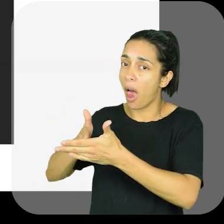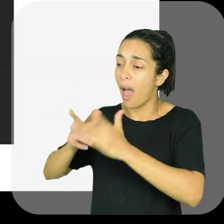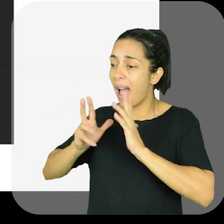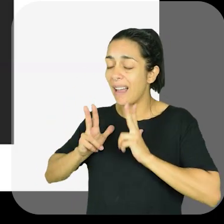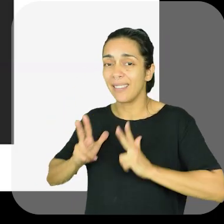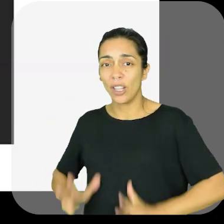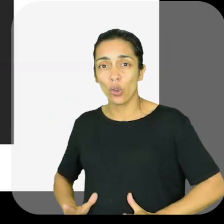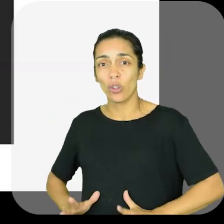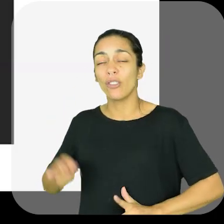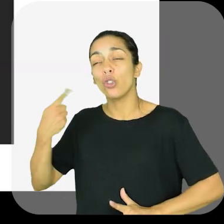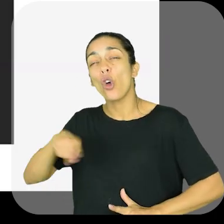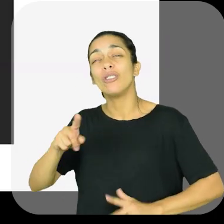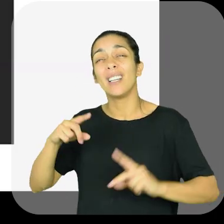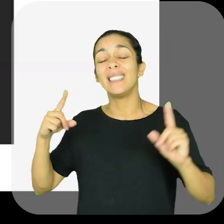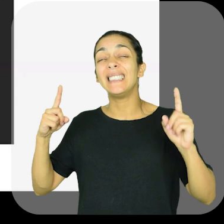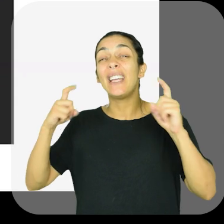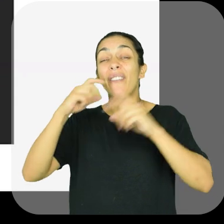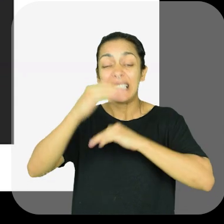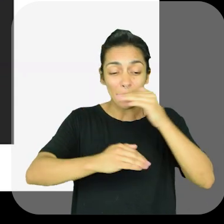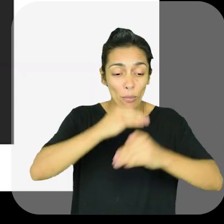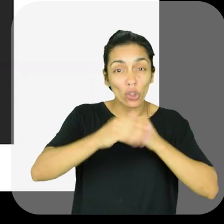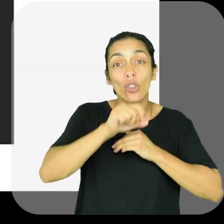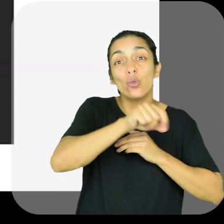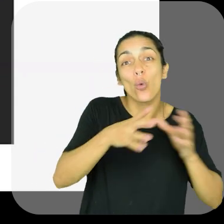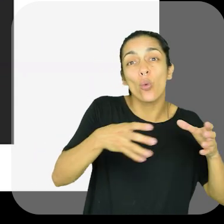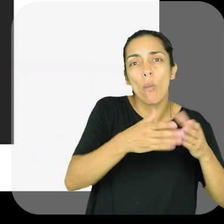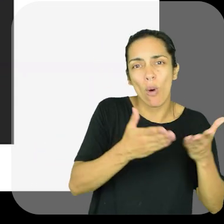de los músicos ciegos. Es ahí donde aparece